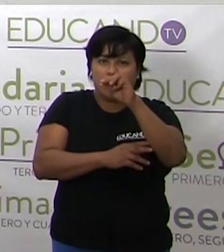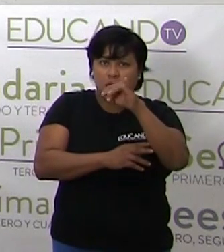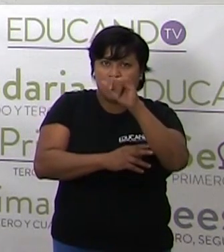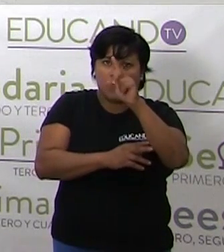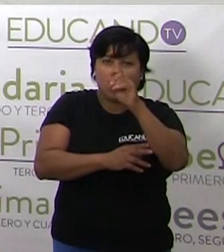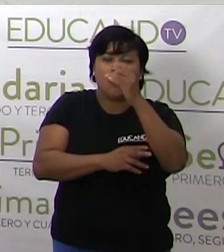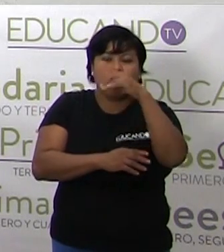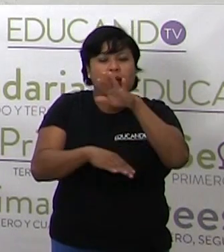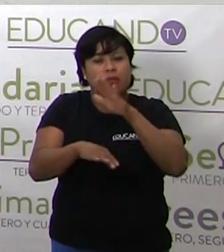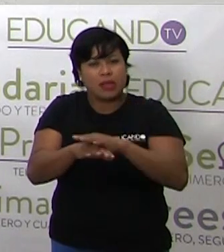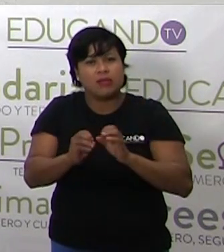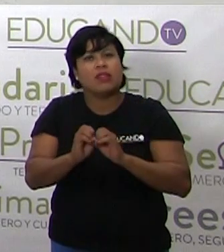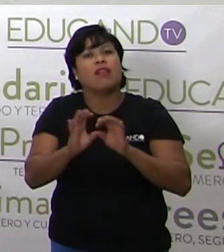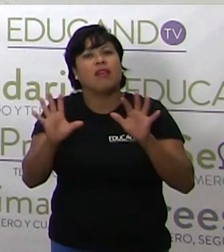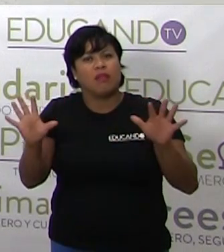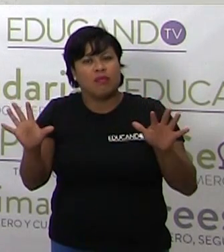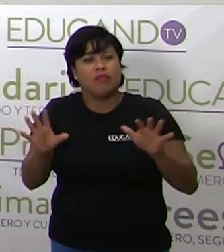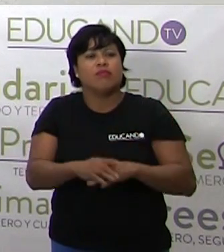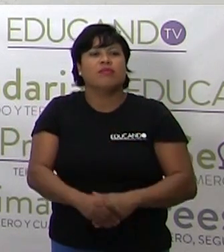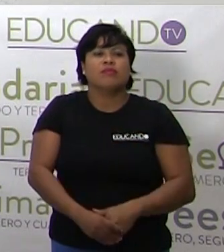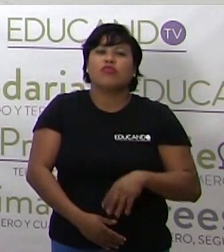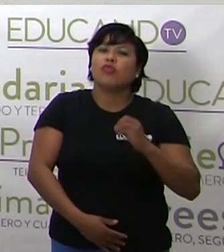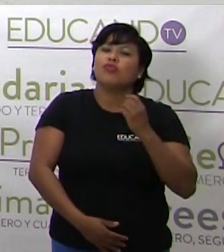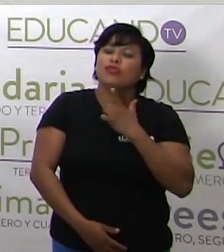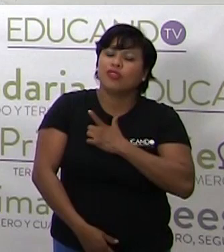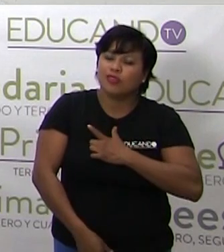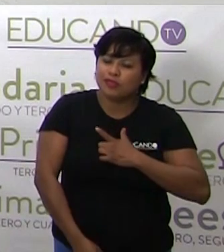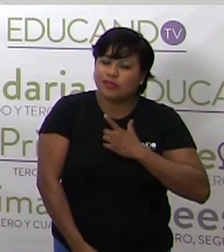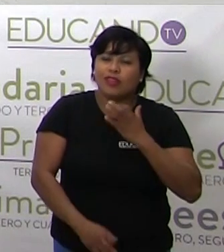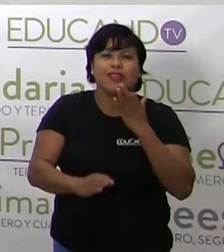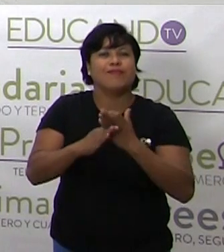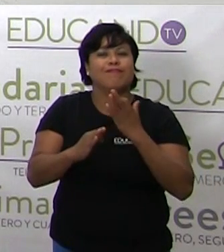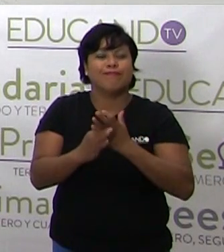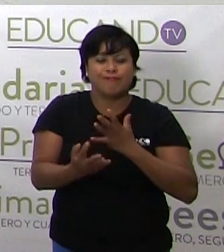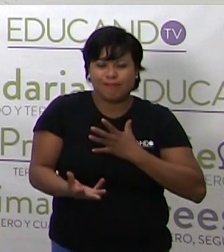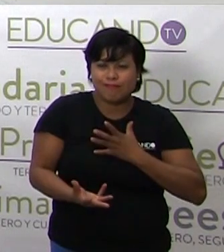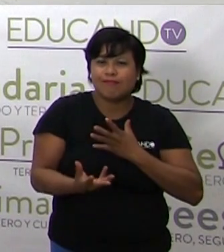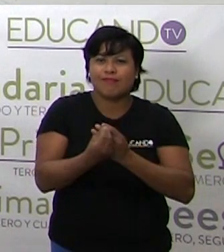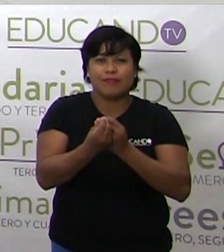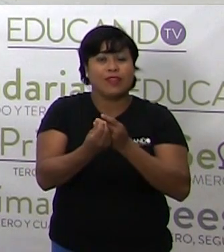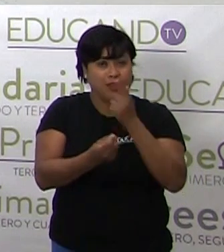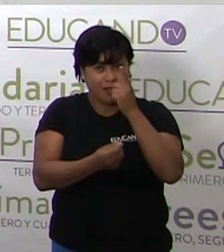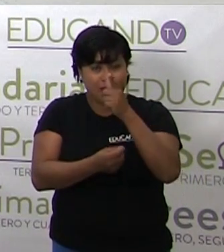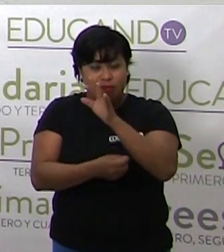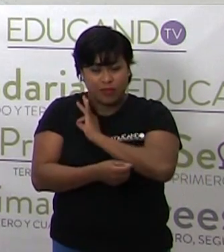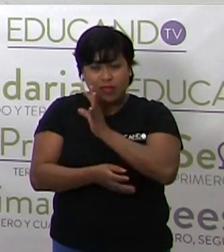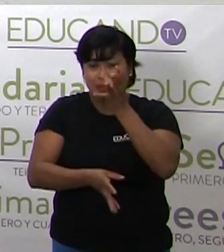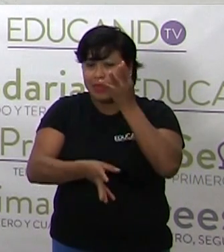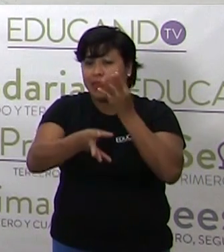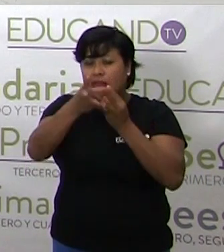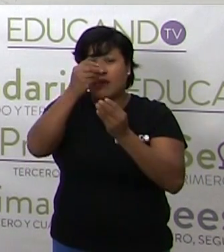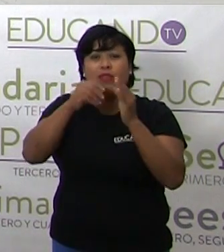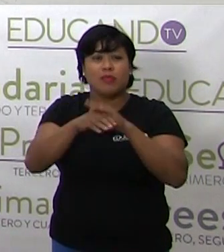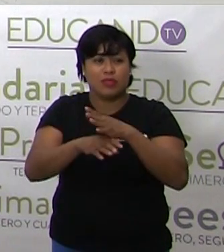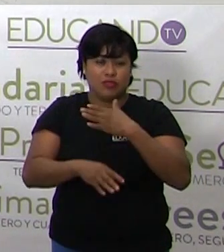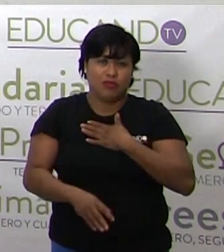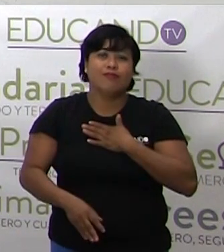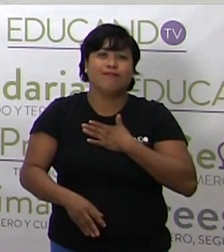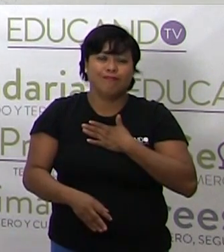quede mucho más claro. Me dio mucho gusto estar con ustedes, espero que hayan aprendido tanto como yo